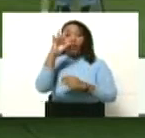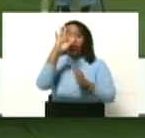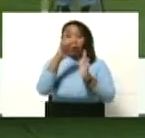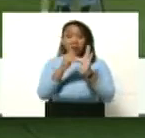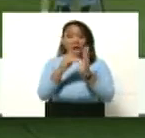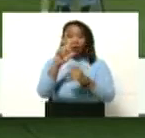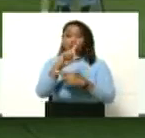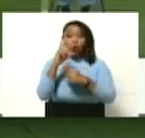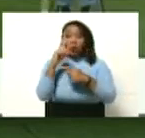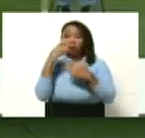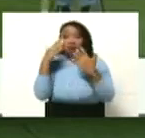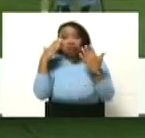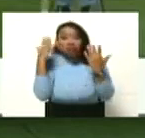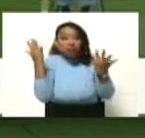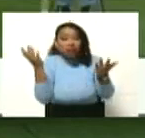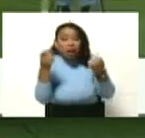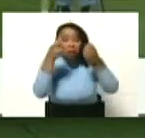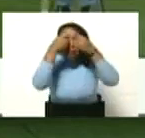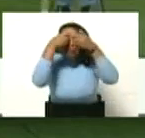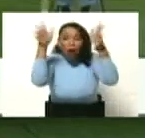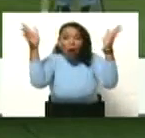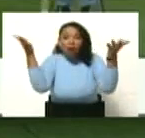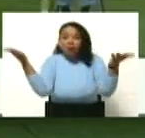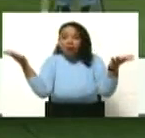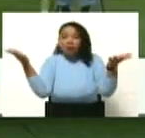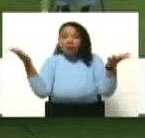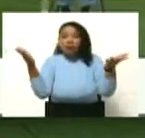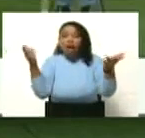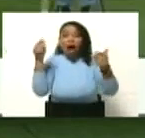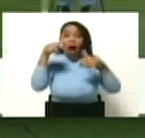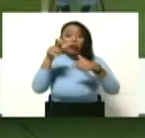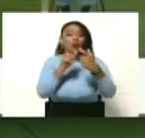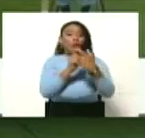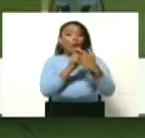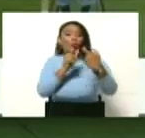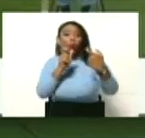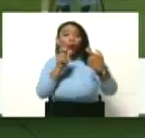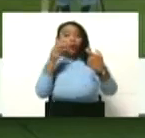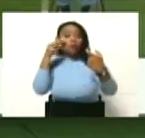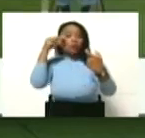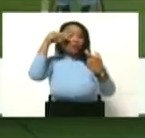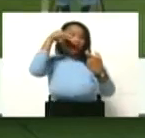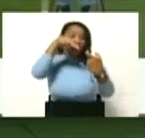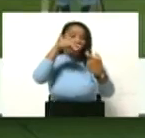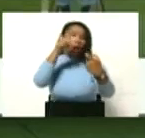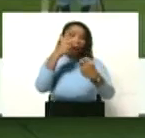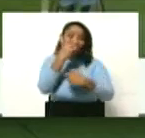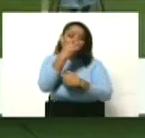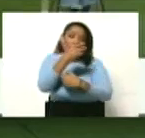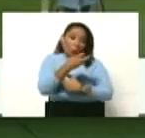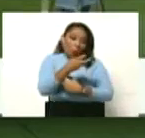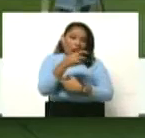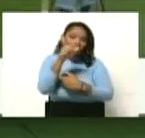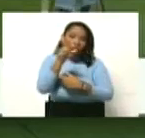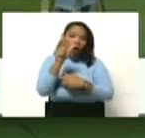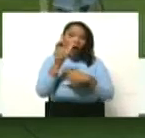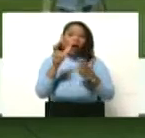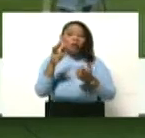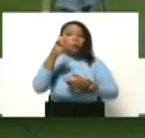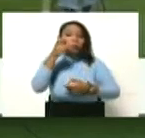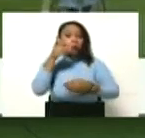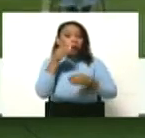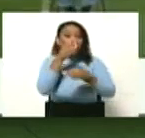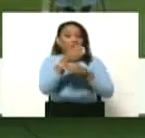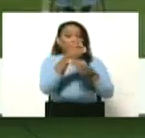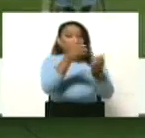3.000 en un velorio aquí llamamos cuando la persona fallece y lo tienen en la funeraria. Los organismos de seguridad iban